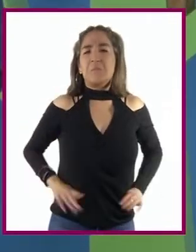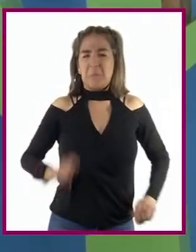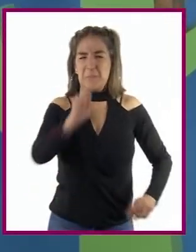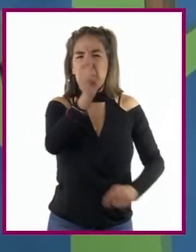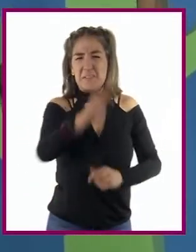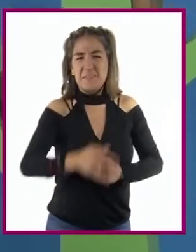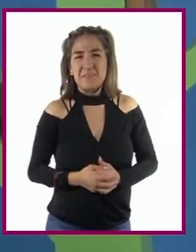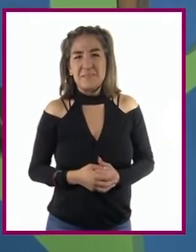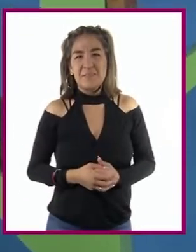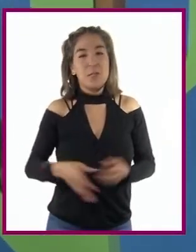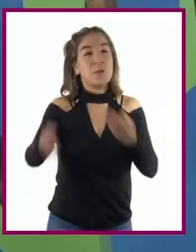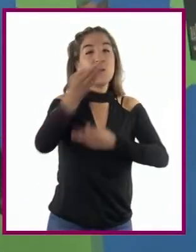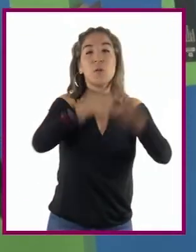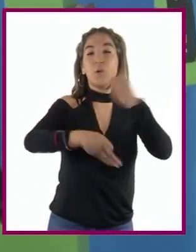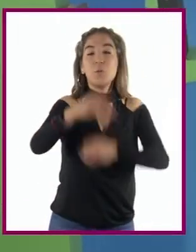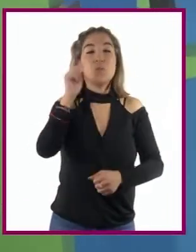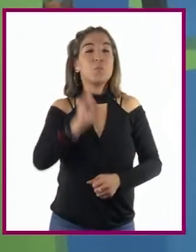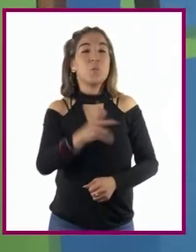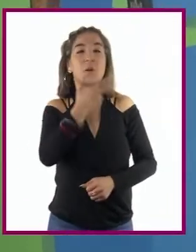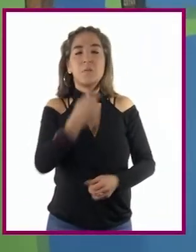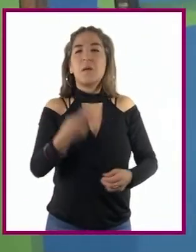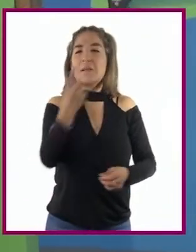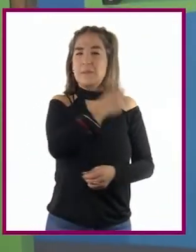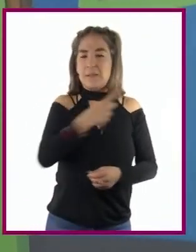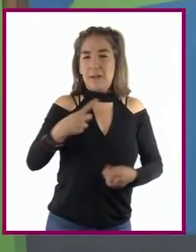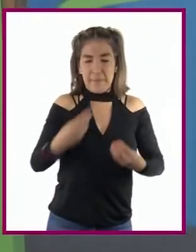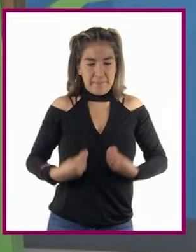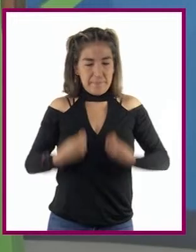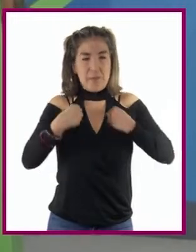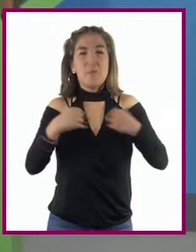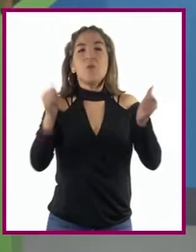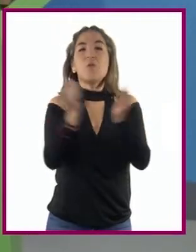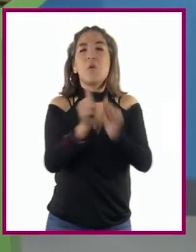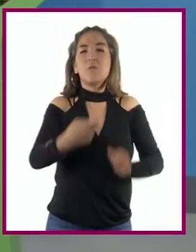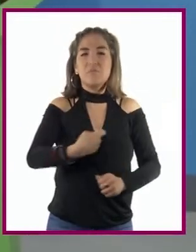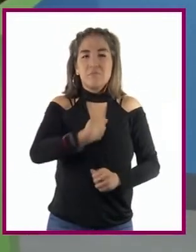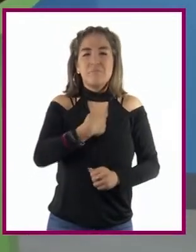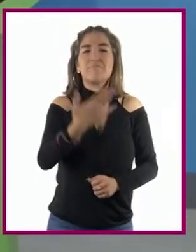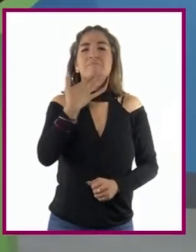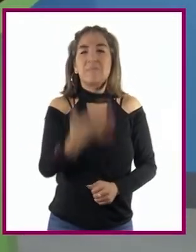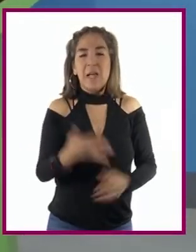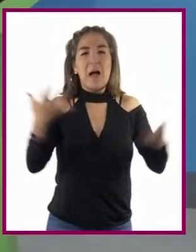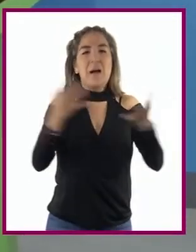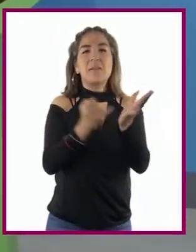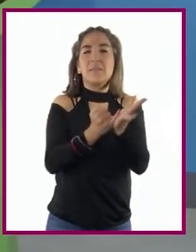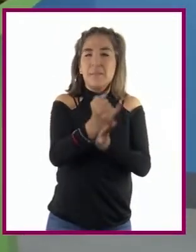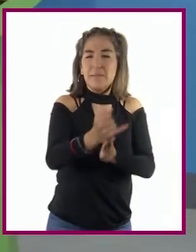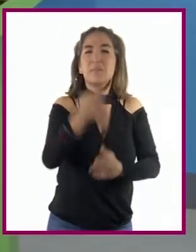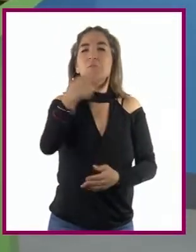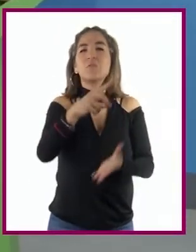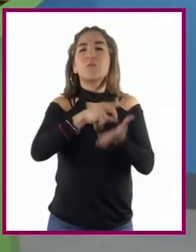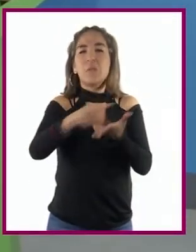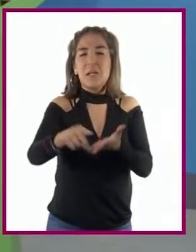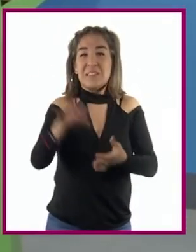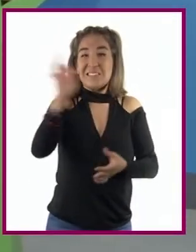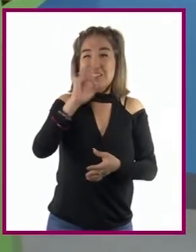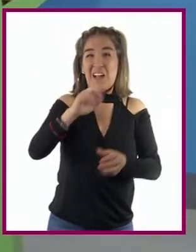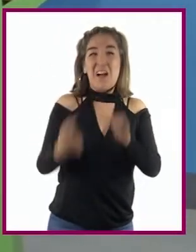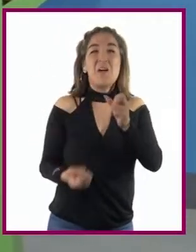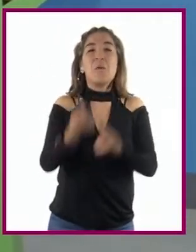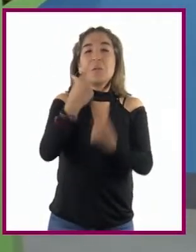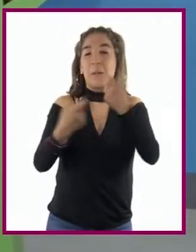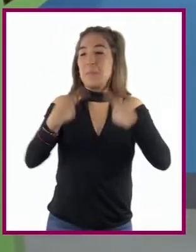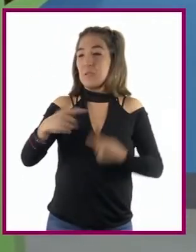esto? Todas y todos merecemos vivir con dignidad, ejerciendo nuestros derechos. Si alguien los violenta,